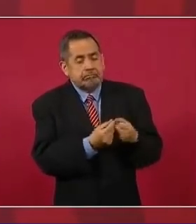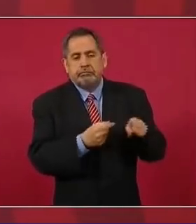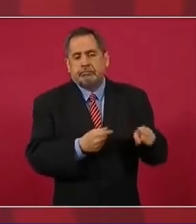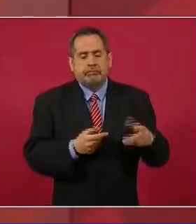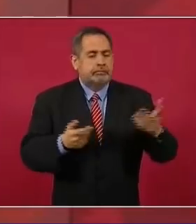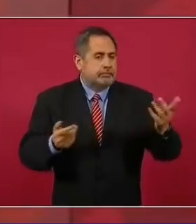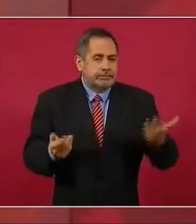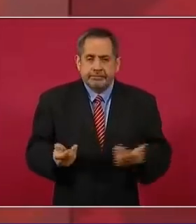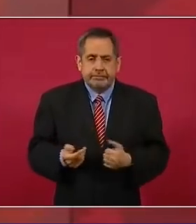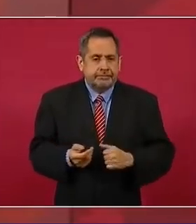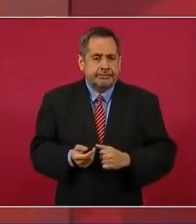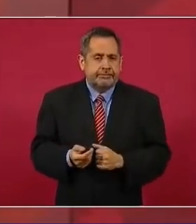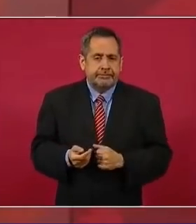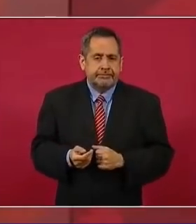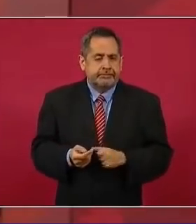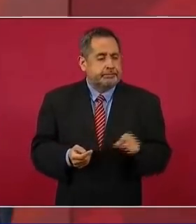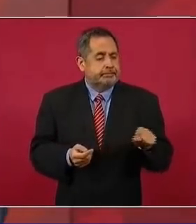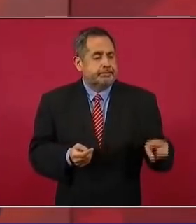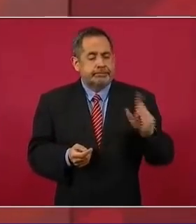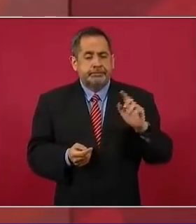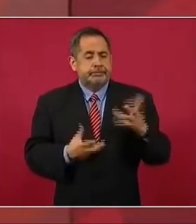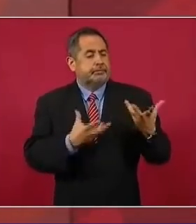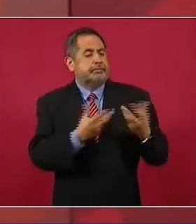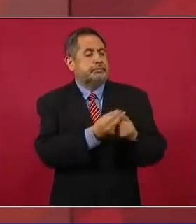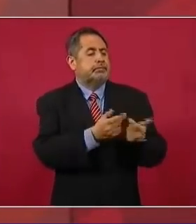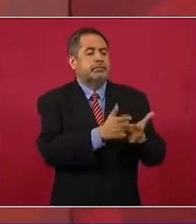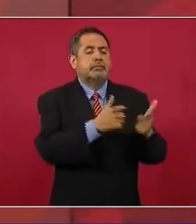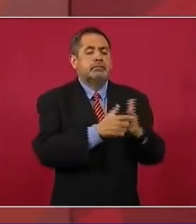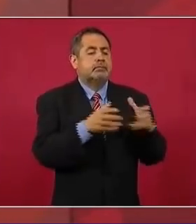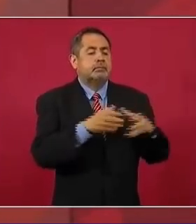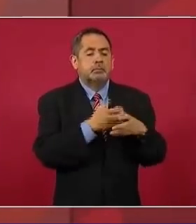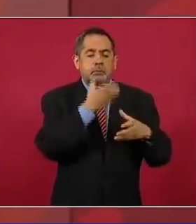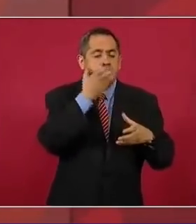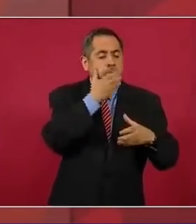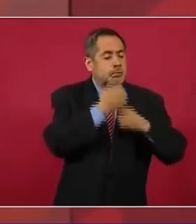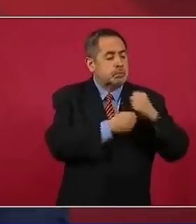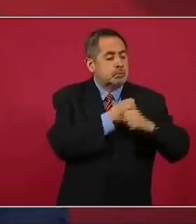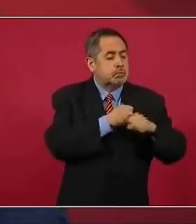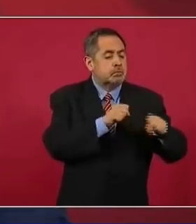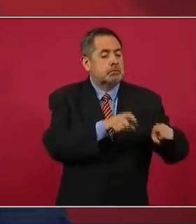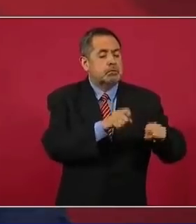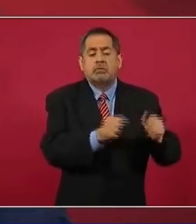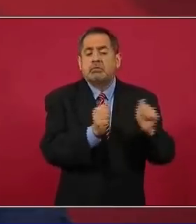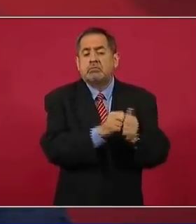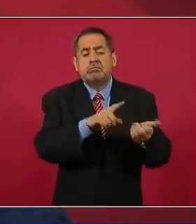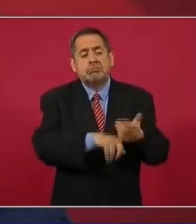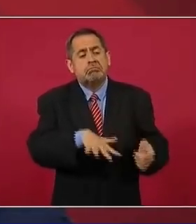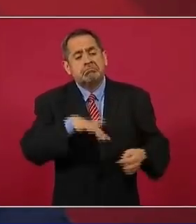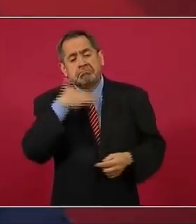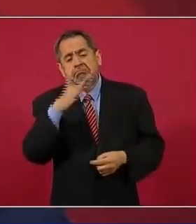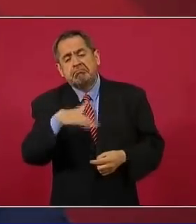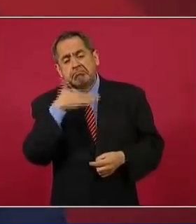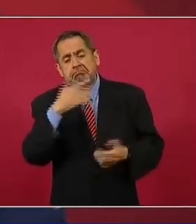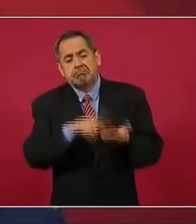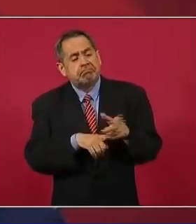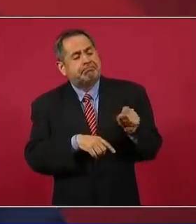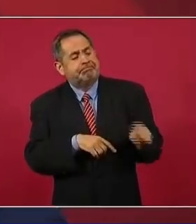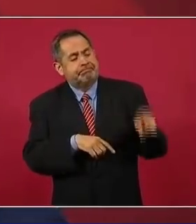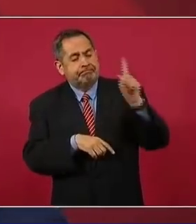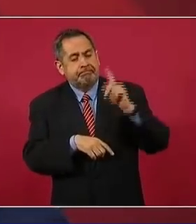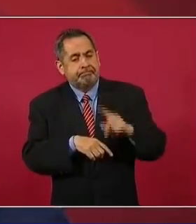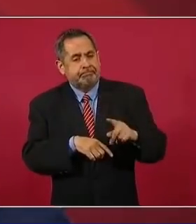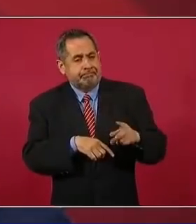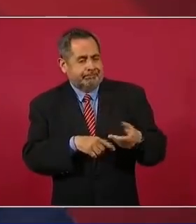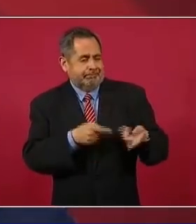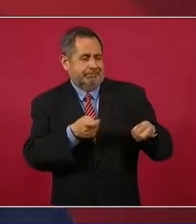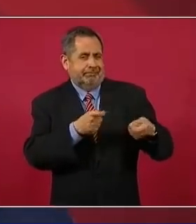están en el bloque conservador y corrupto en este